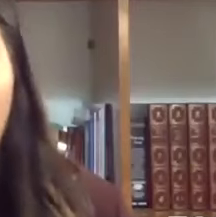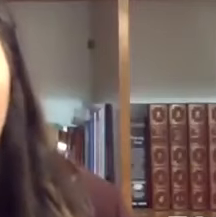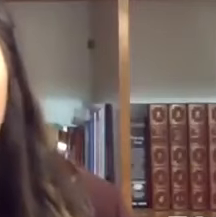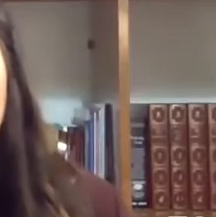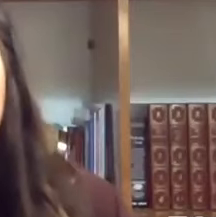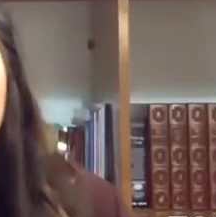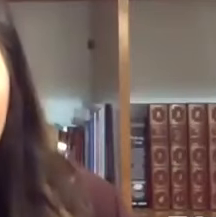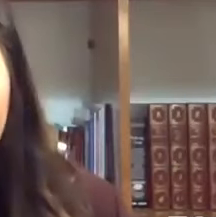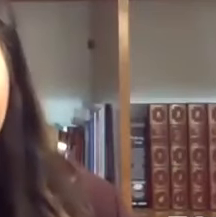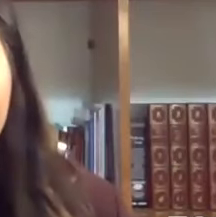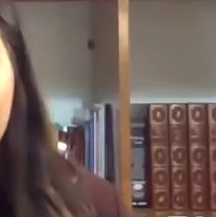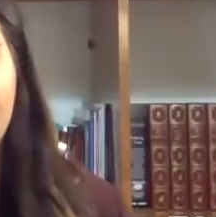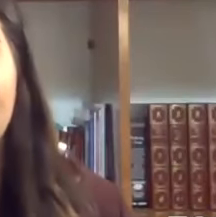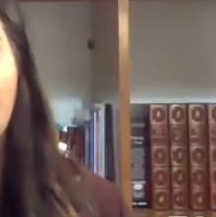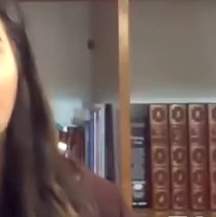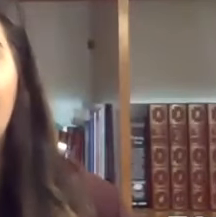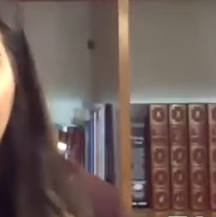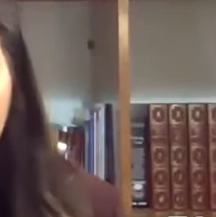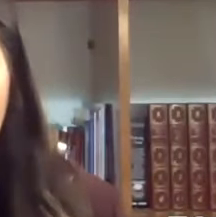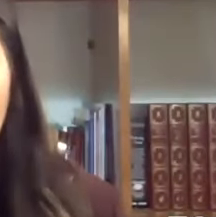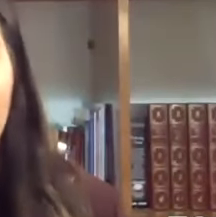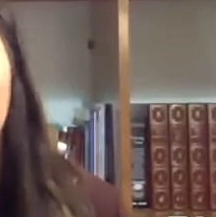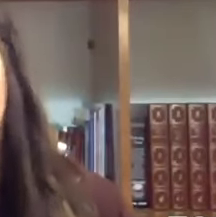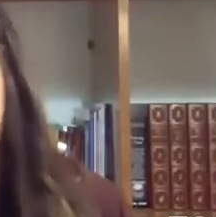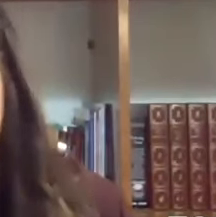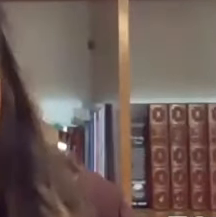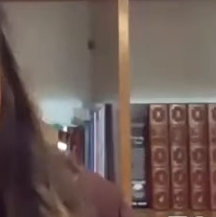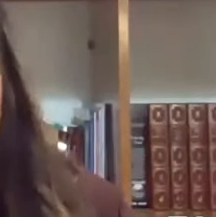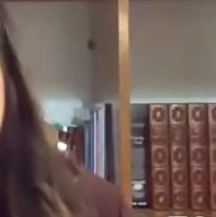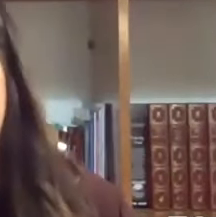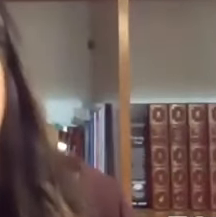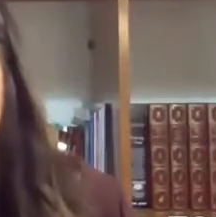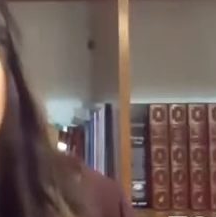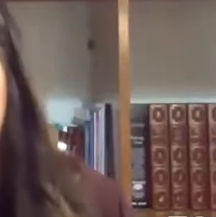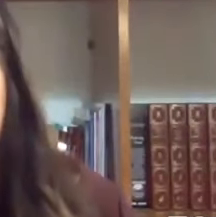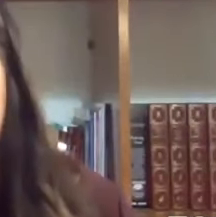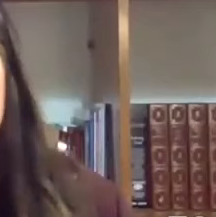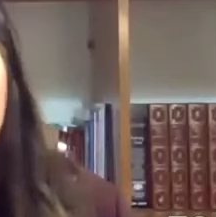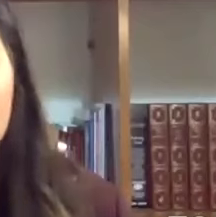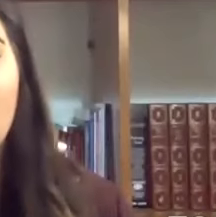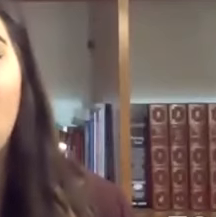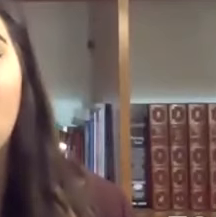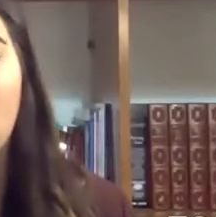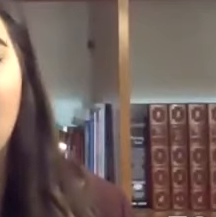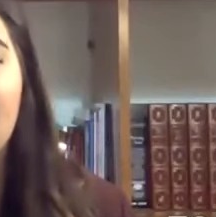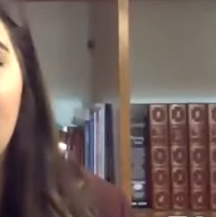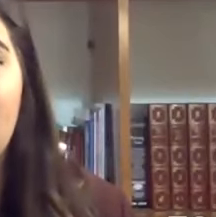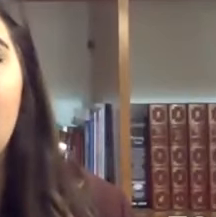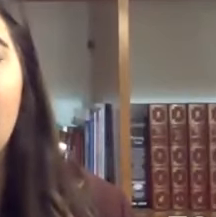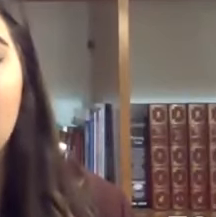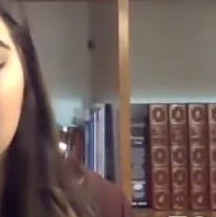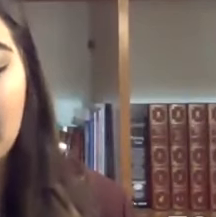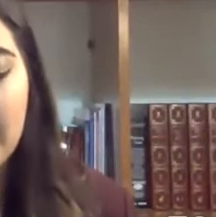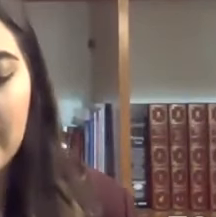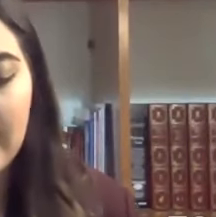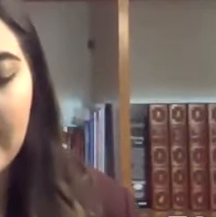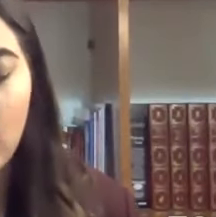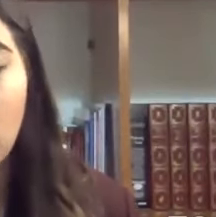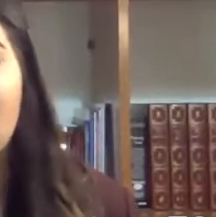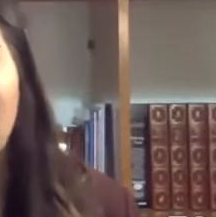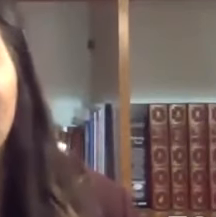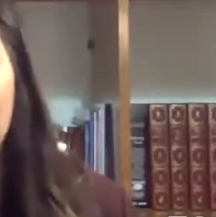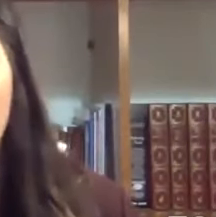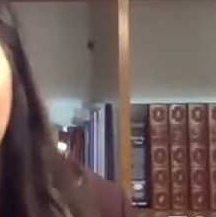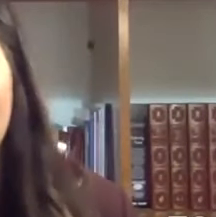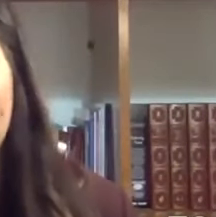se probaba la finalidad, es decir, se protegía el interés o se quería proteger el interés superior de esta niña,